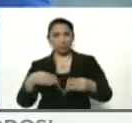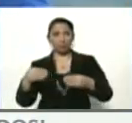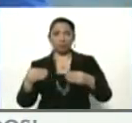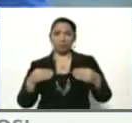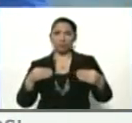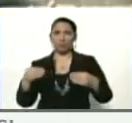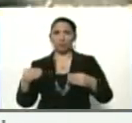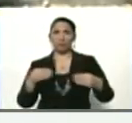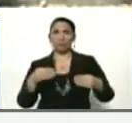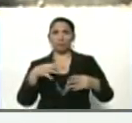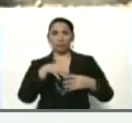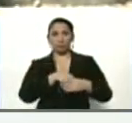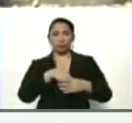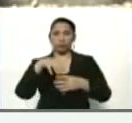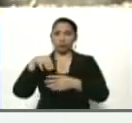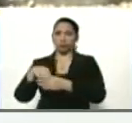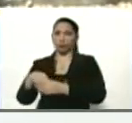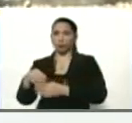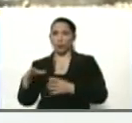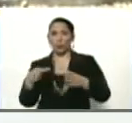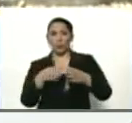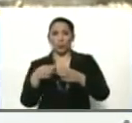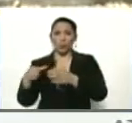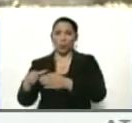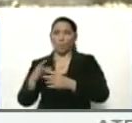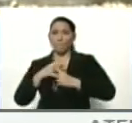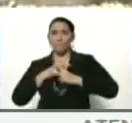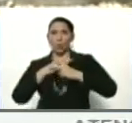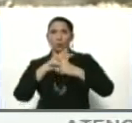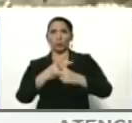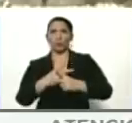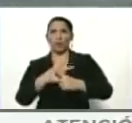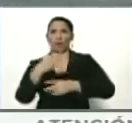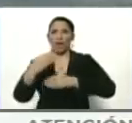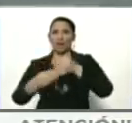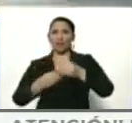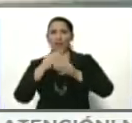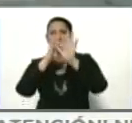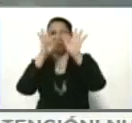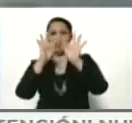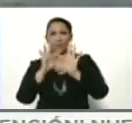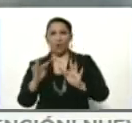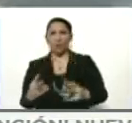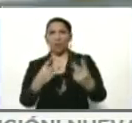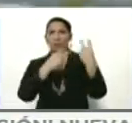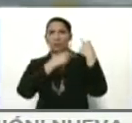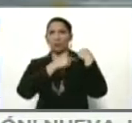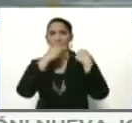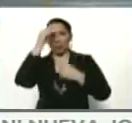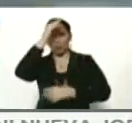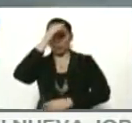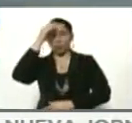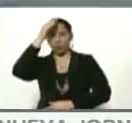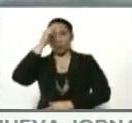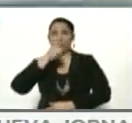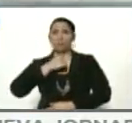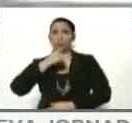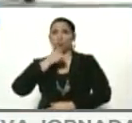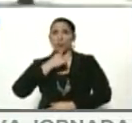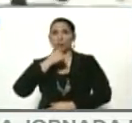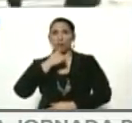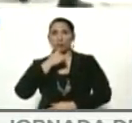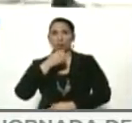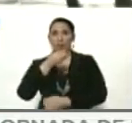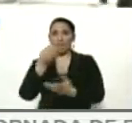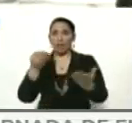flexibilizar la cuarentena colectiva y voluntaria, pero hacerlo de forma responsable, consciente, prudente. Y por